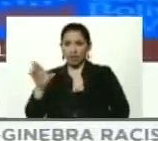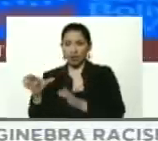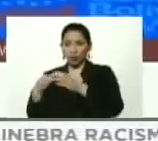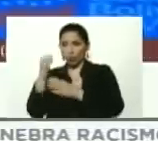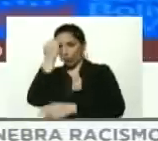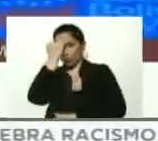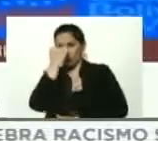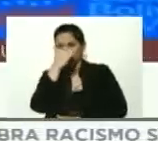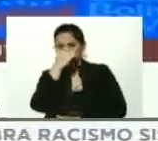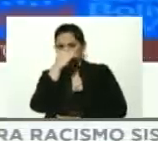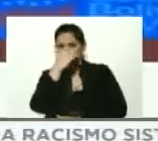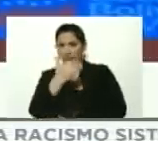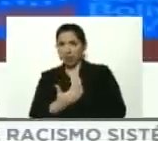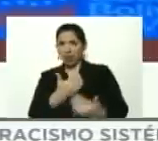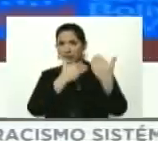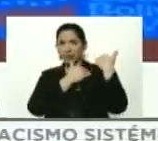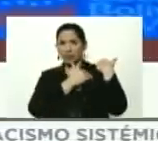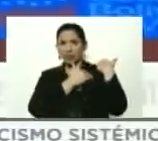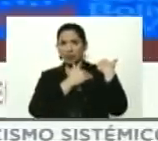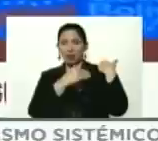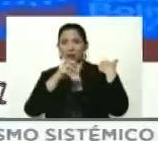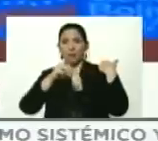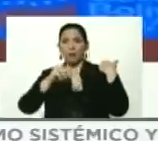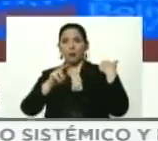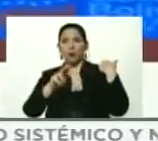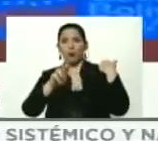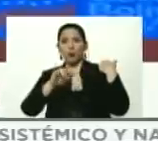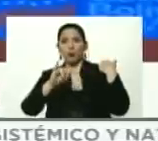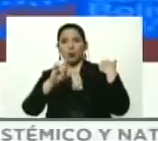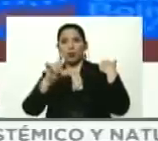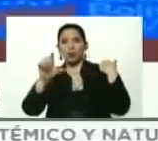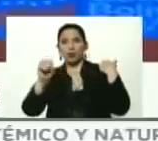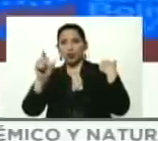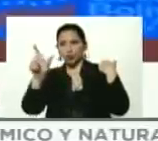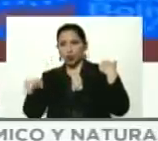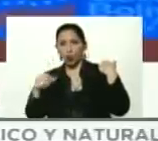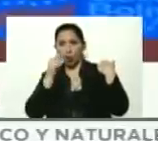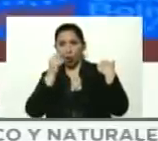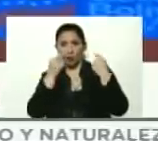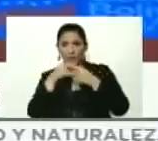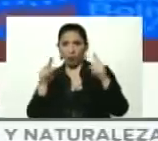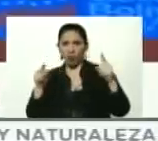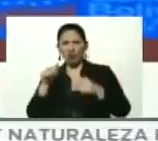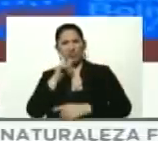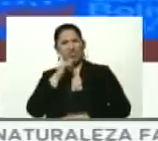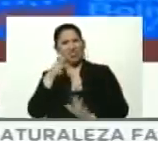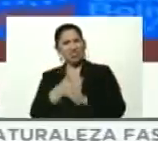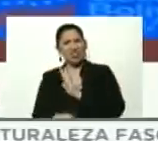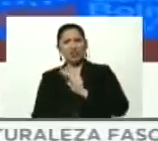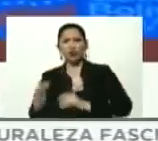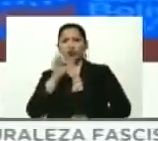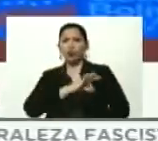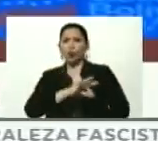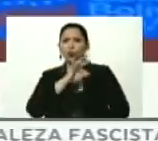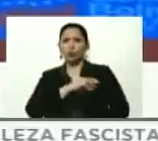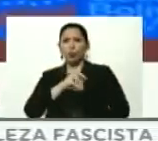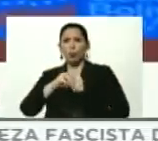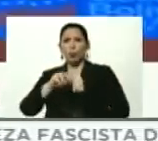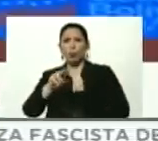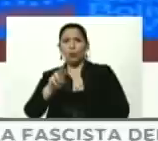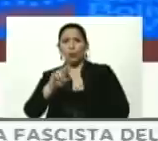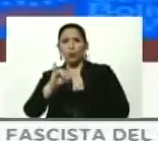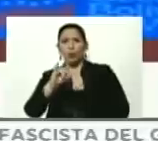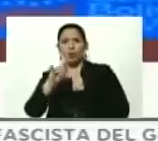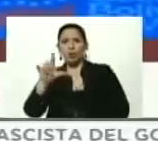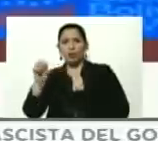criminal, encabezada por Francisco Morillo. Ah, pero ¿quién es el socio de Francisco Morillo en